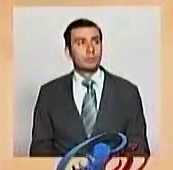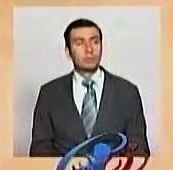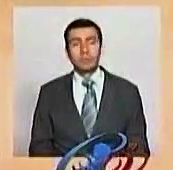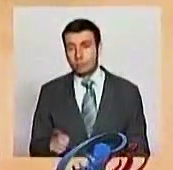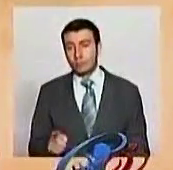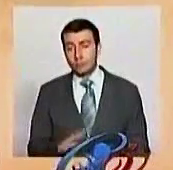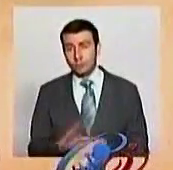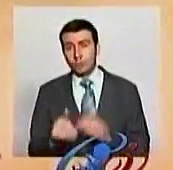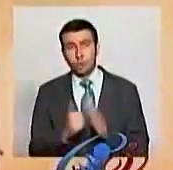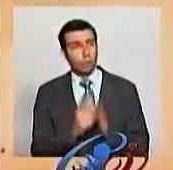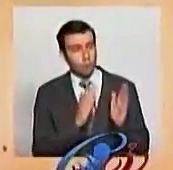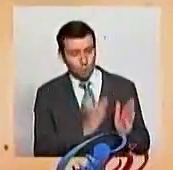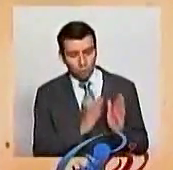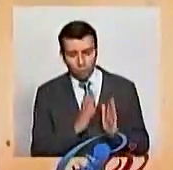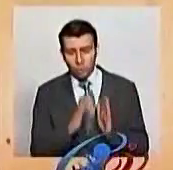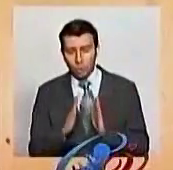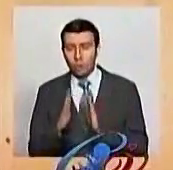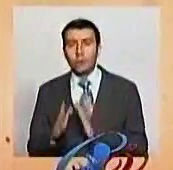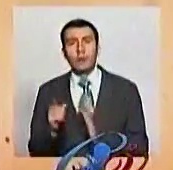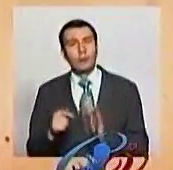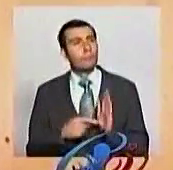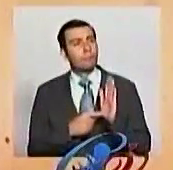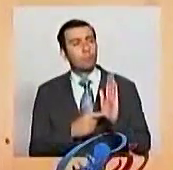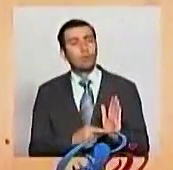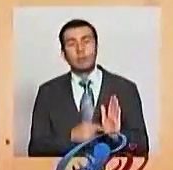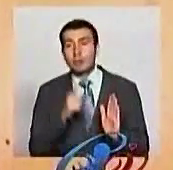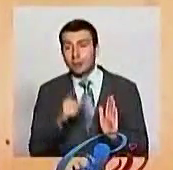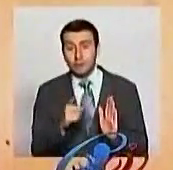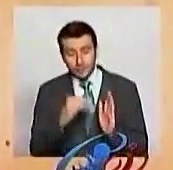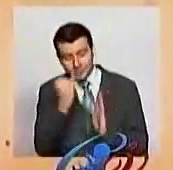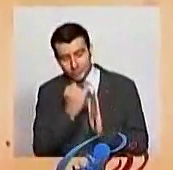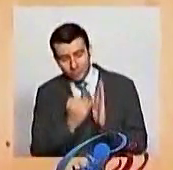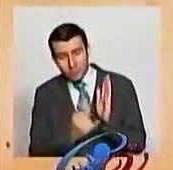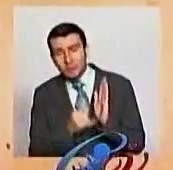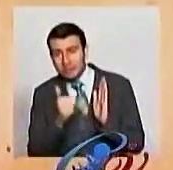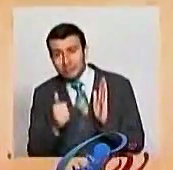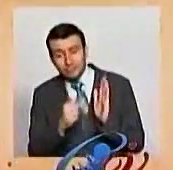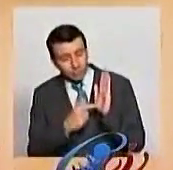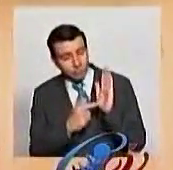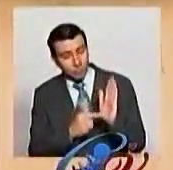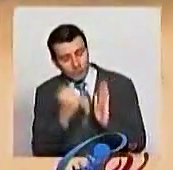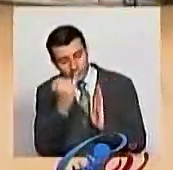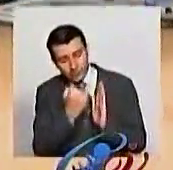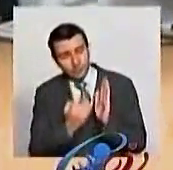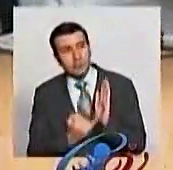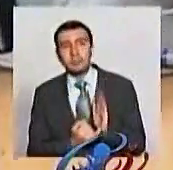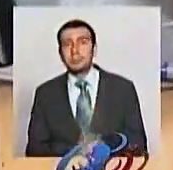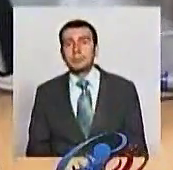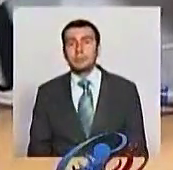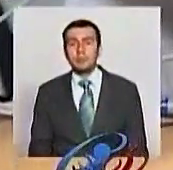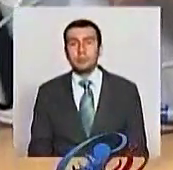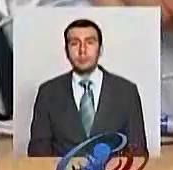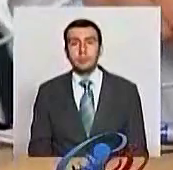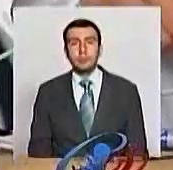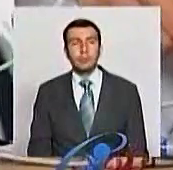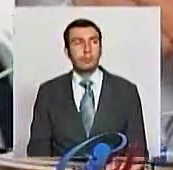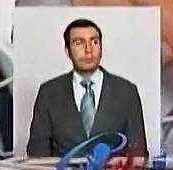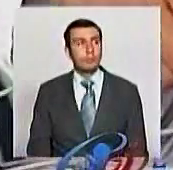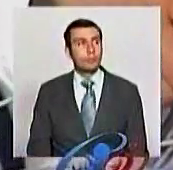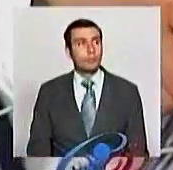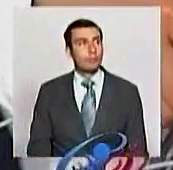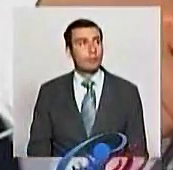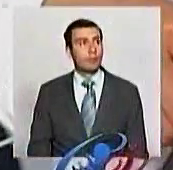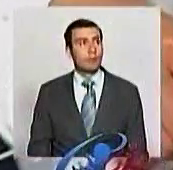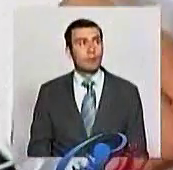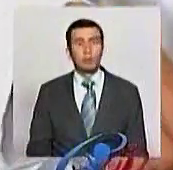orden. Acá esto muestra el dibujito muy bien. Acá nos muestra muy bien. No sé si ahí lo